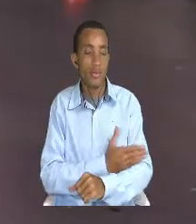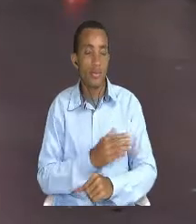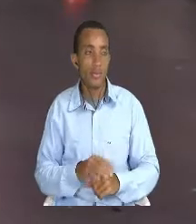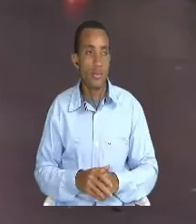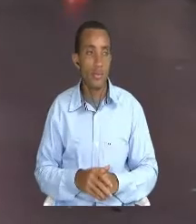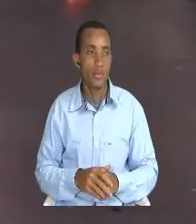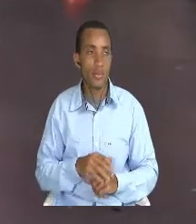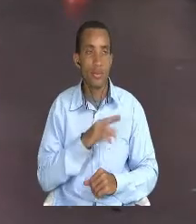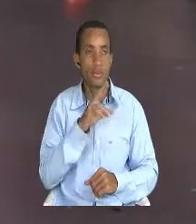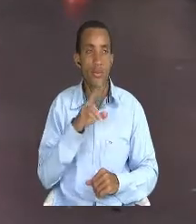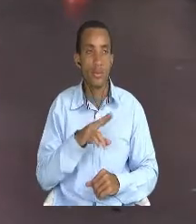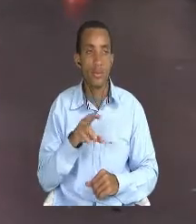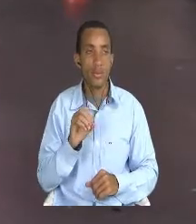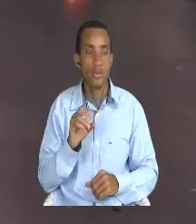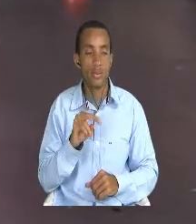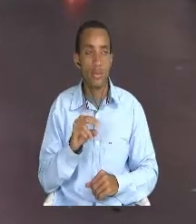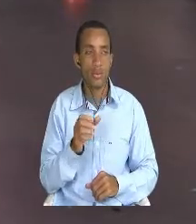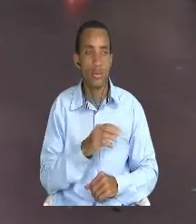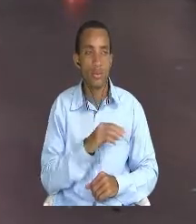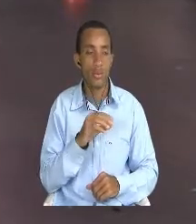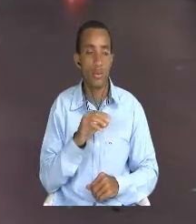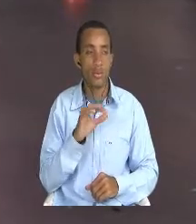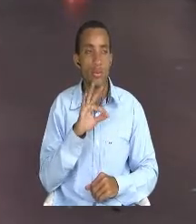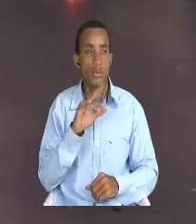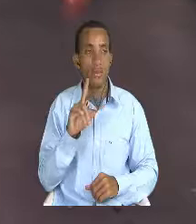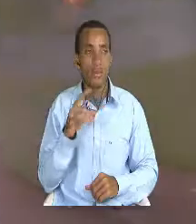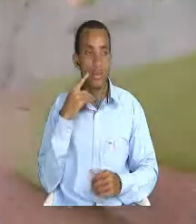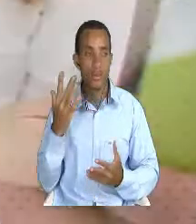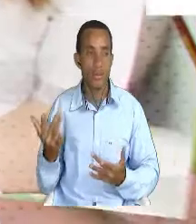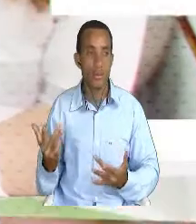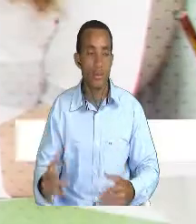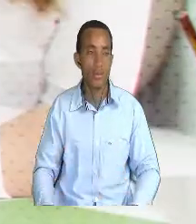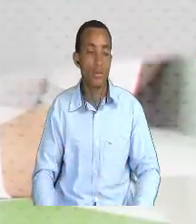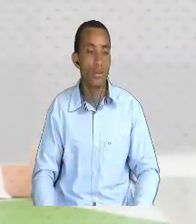Zona Training 36, más con Gino y familia, te esperamos.